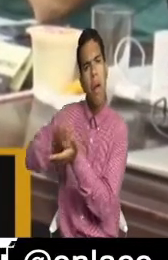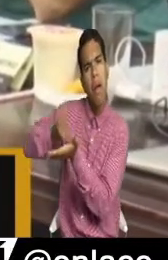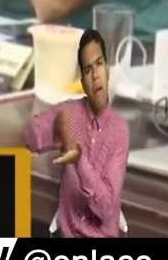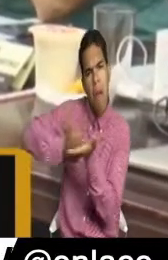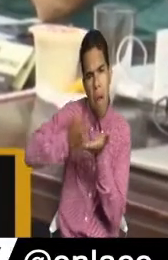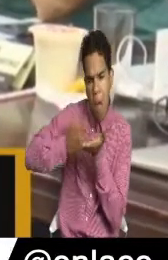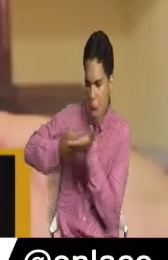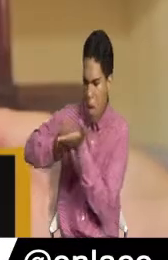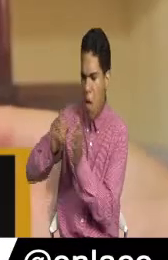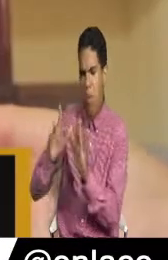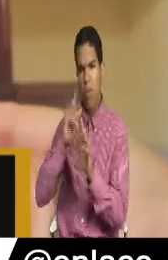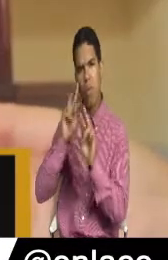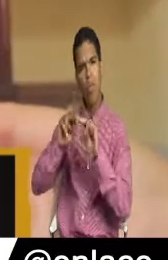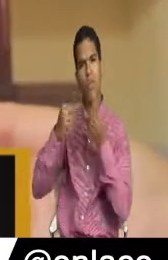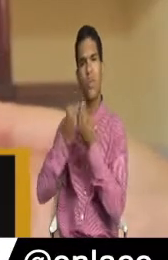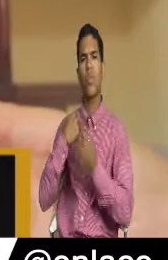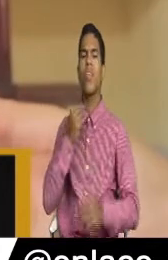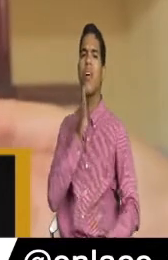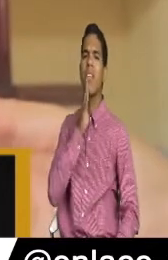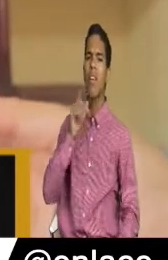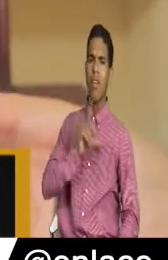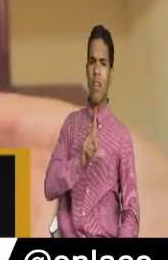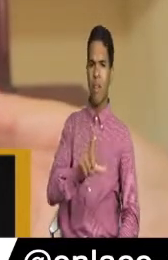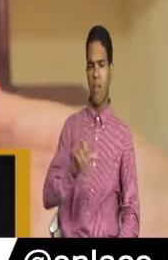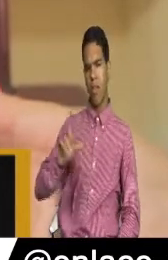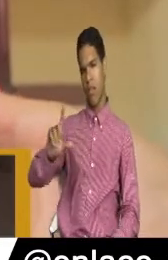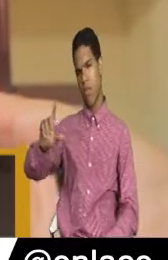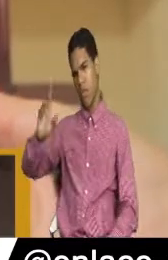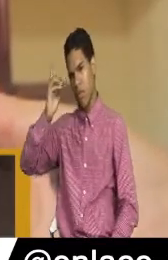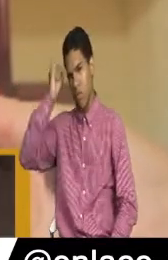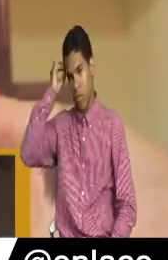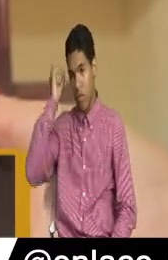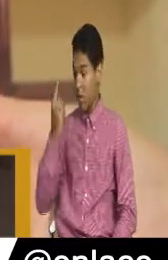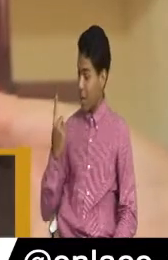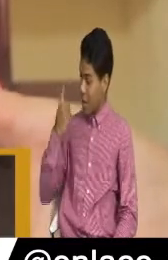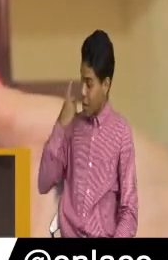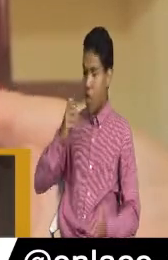municipal. Ayer estuvimos en la Comuna 1, pensamos hacer unos